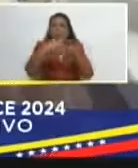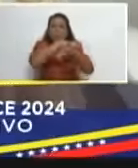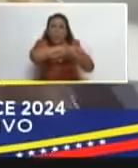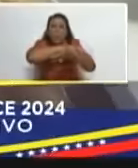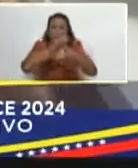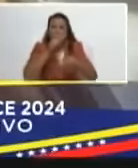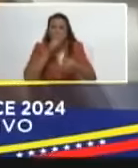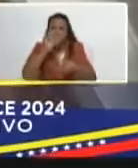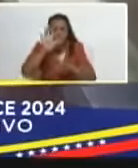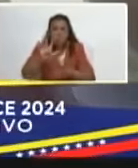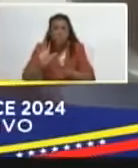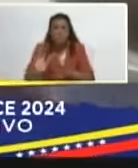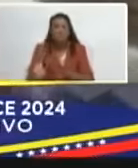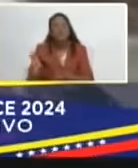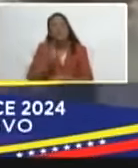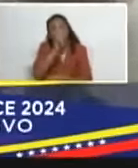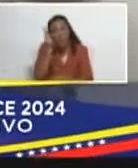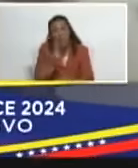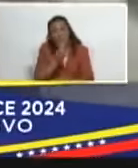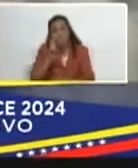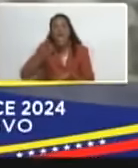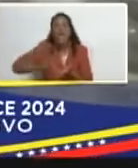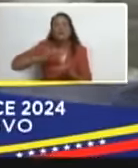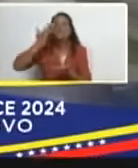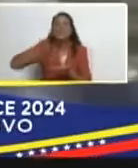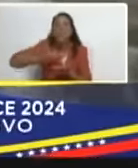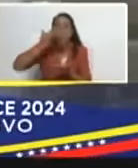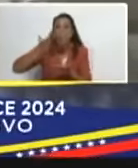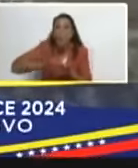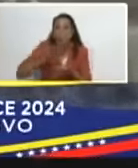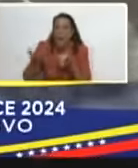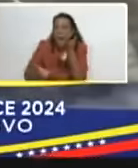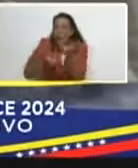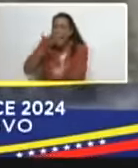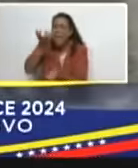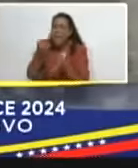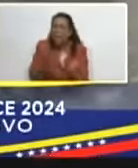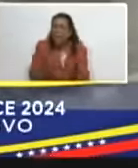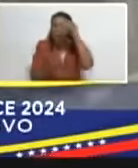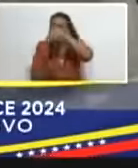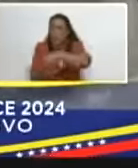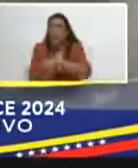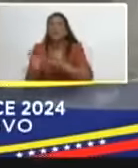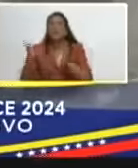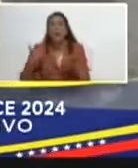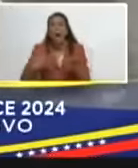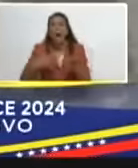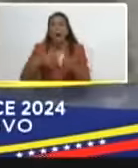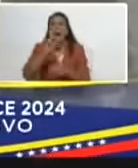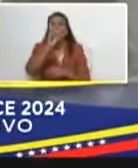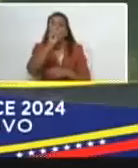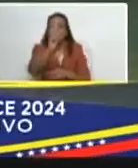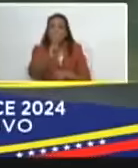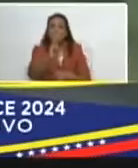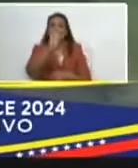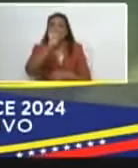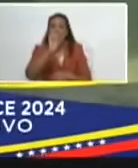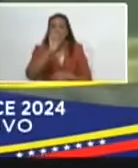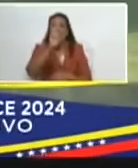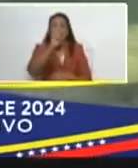así? Él lo usa mucho en sopa. Ah, en la sopa. En la sopa, al igual que el pepino de mar, que